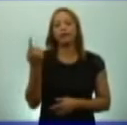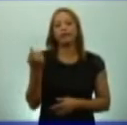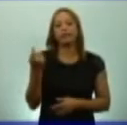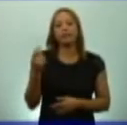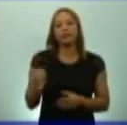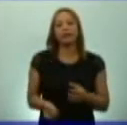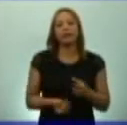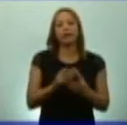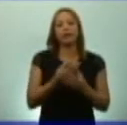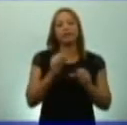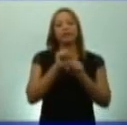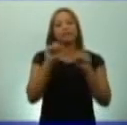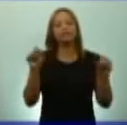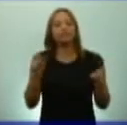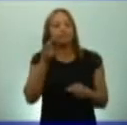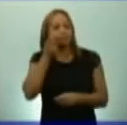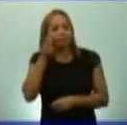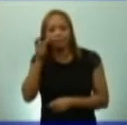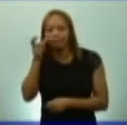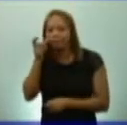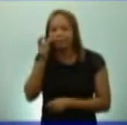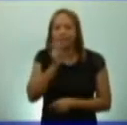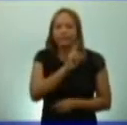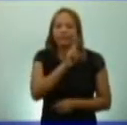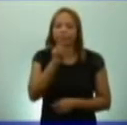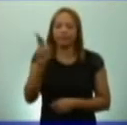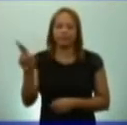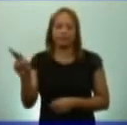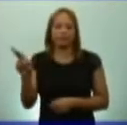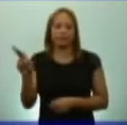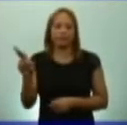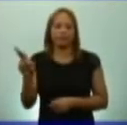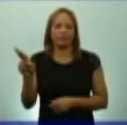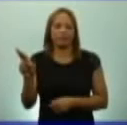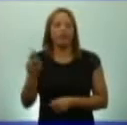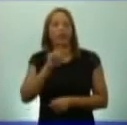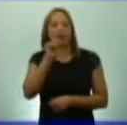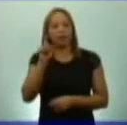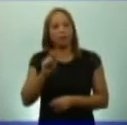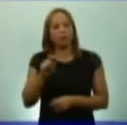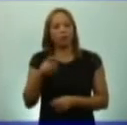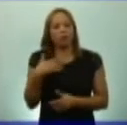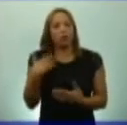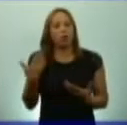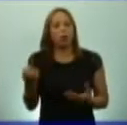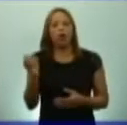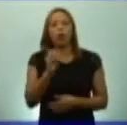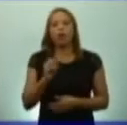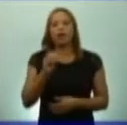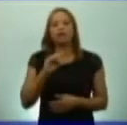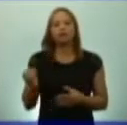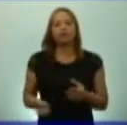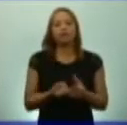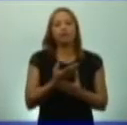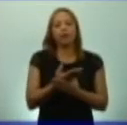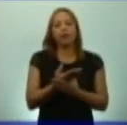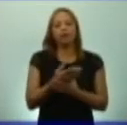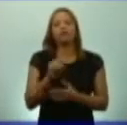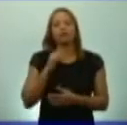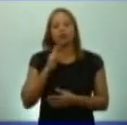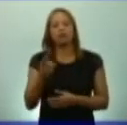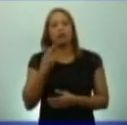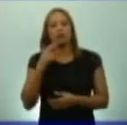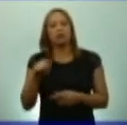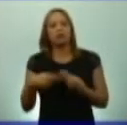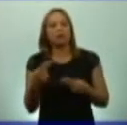un sistema de vigilancia revolucionaria. ¿Cuál de las organizaciones que se fundaron dio respuesta a